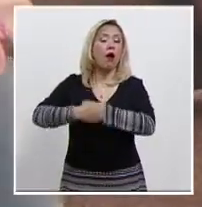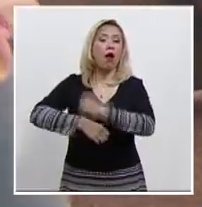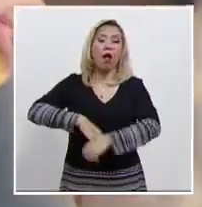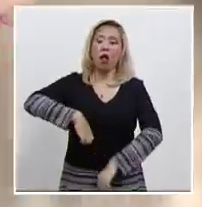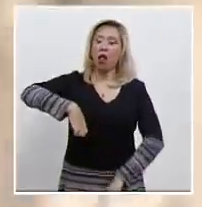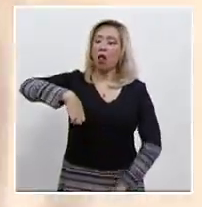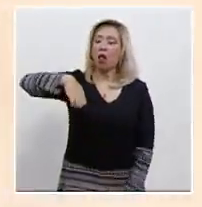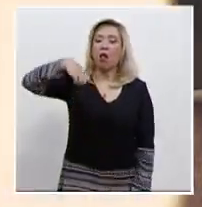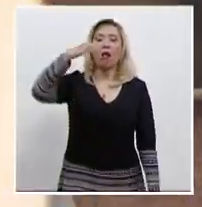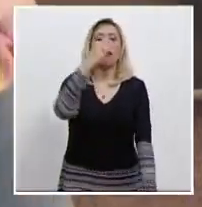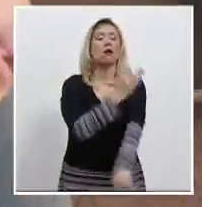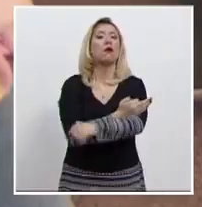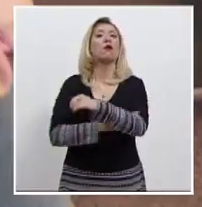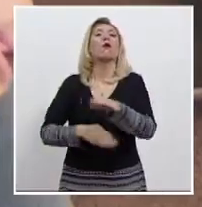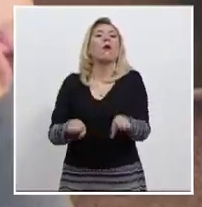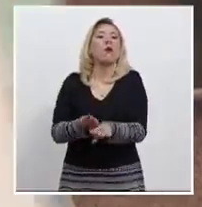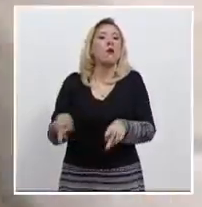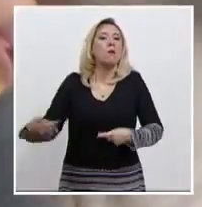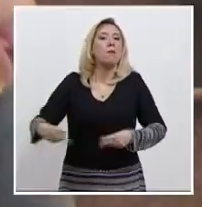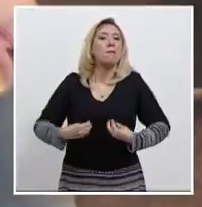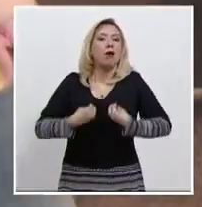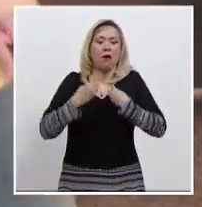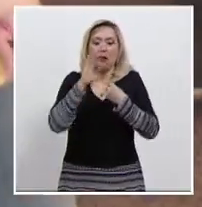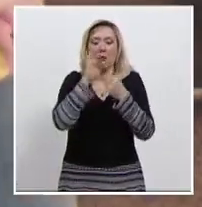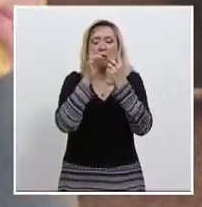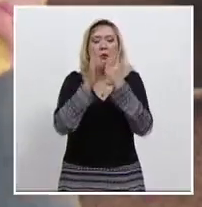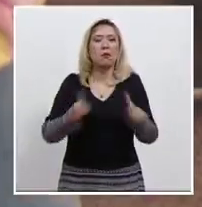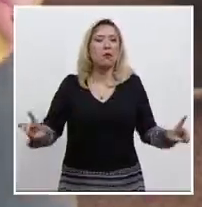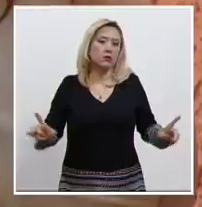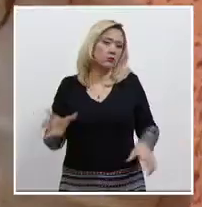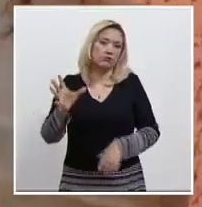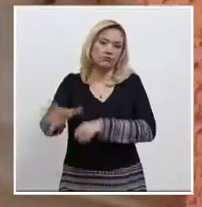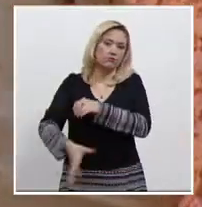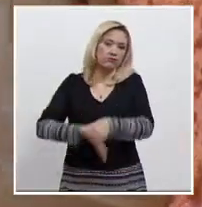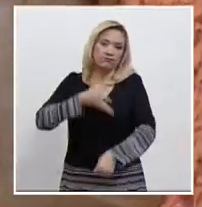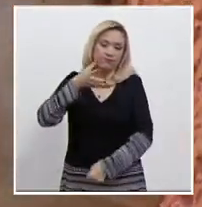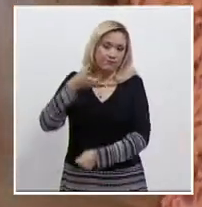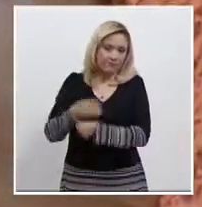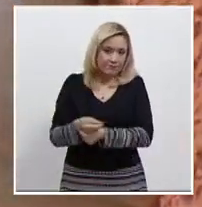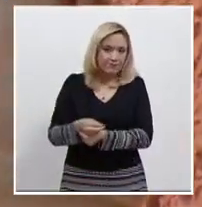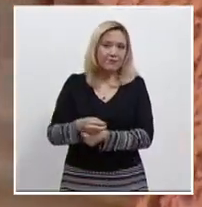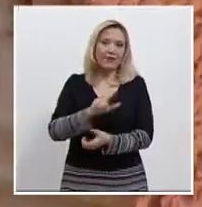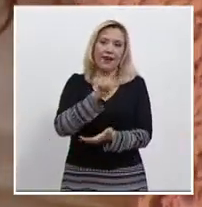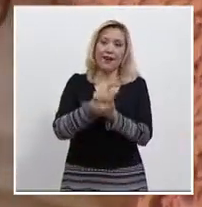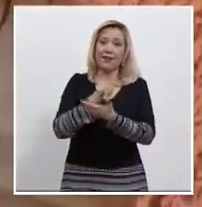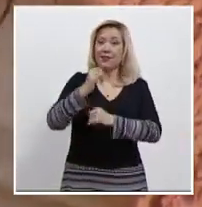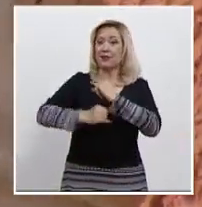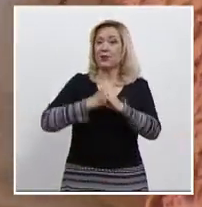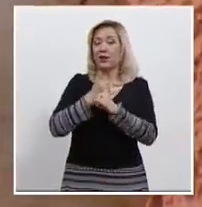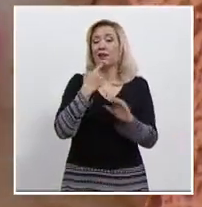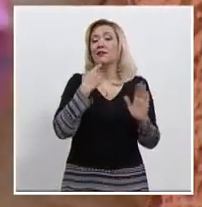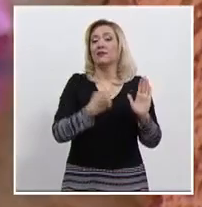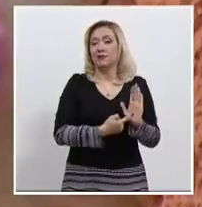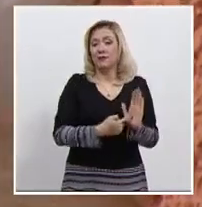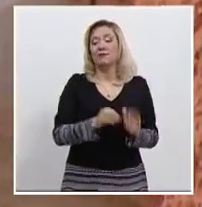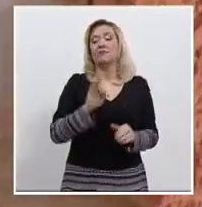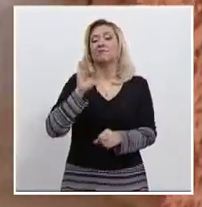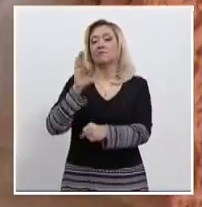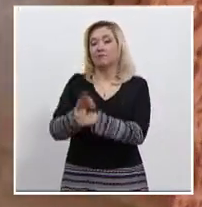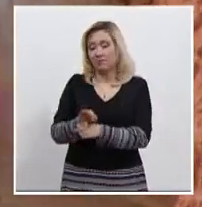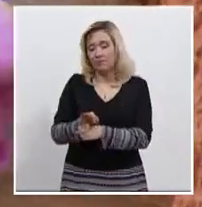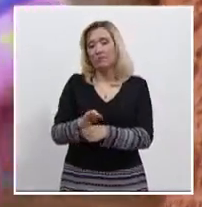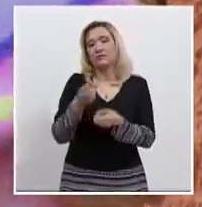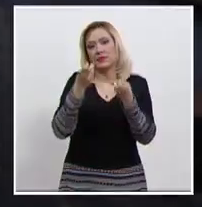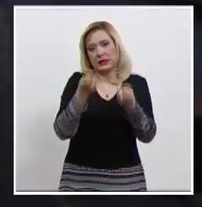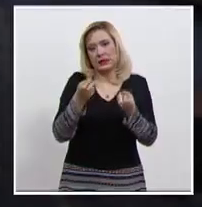realizó de forma paralela a las actividades realizadas en el ámbito laboral convencional, implicó que se viera afectado su